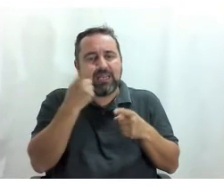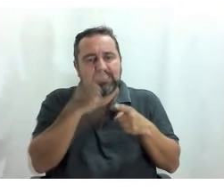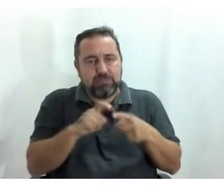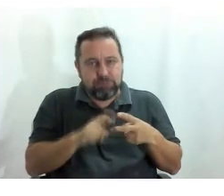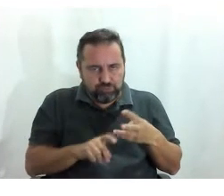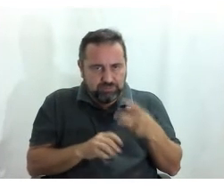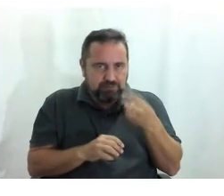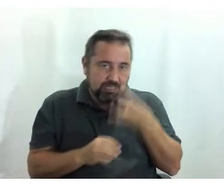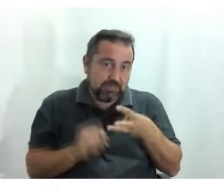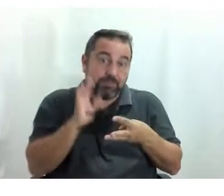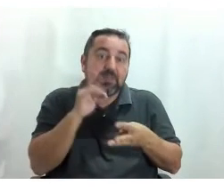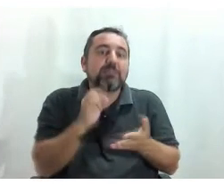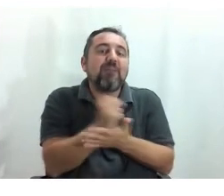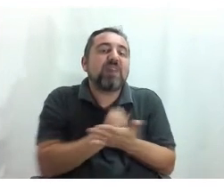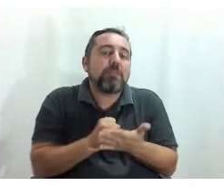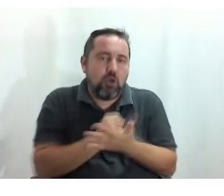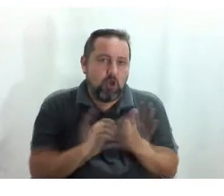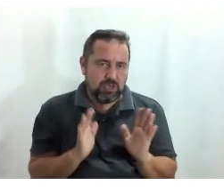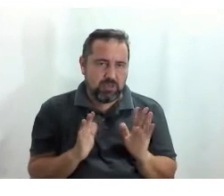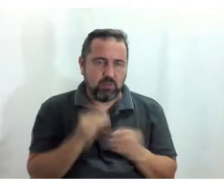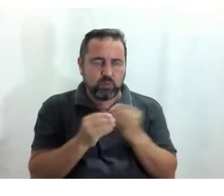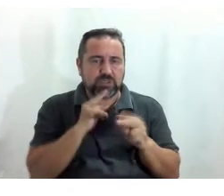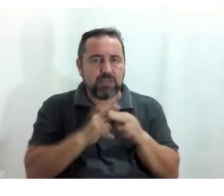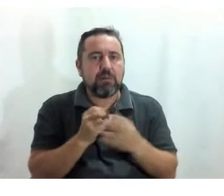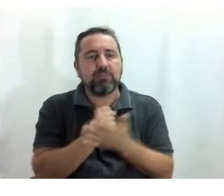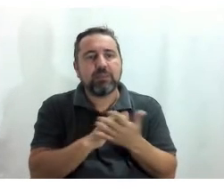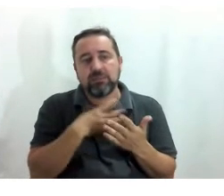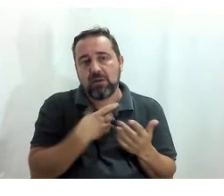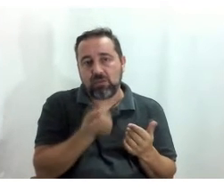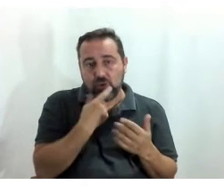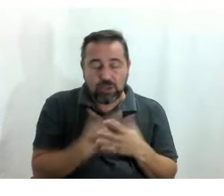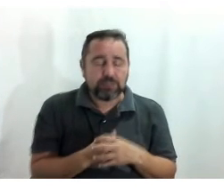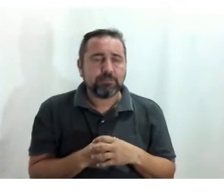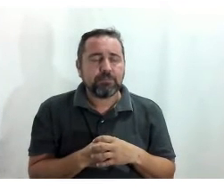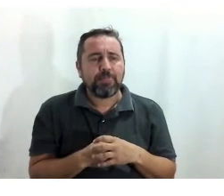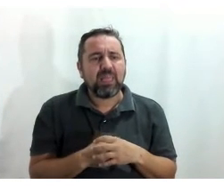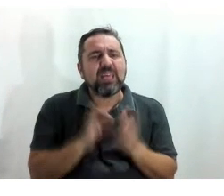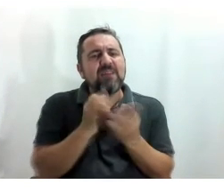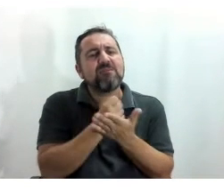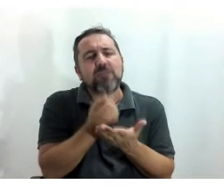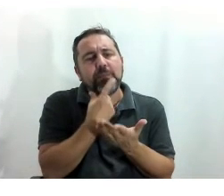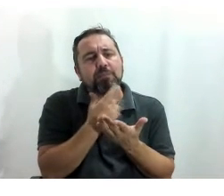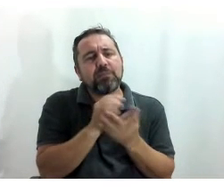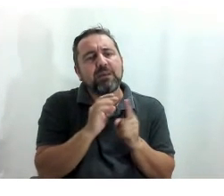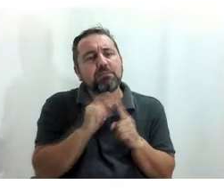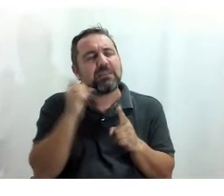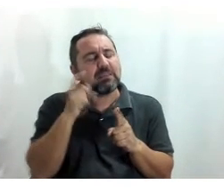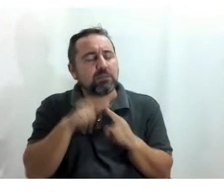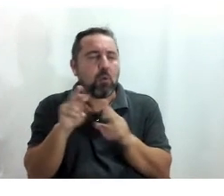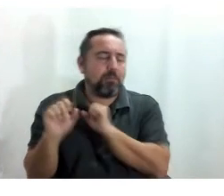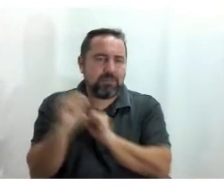tipos. Por un lado, la terapia farmacológica, es decir, el uso de fármacos o drogas, que sobre todo van enfocados a la